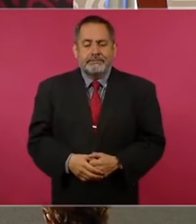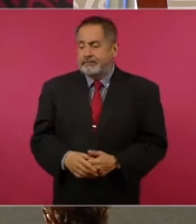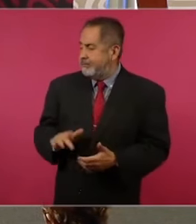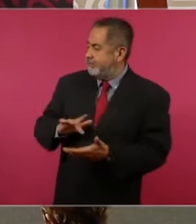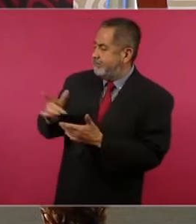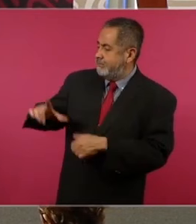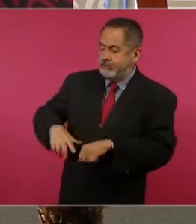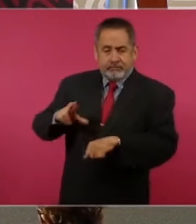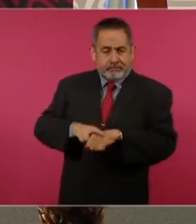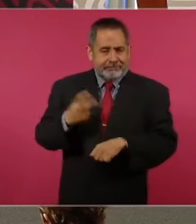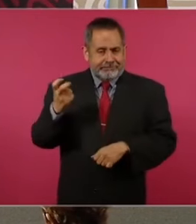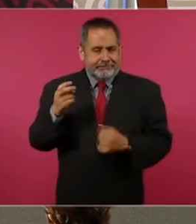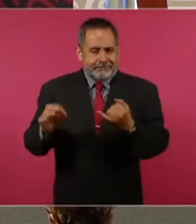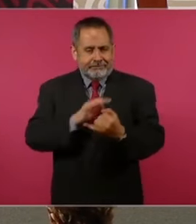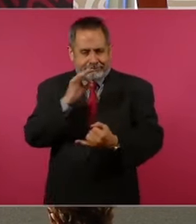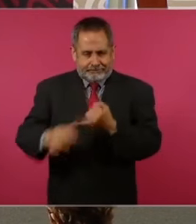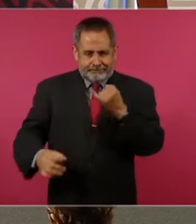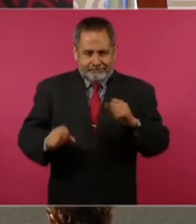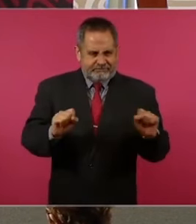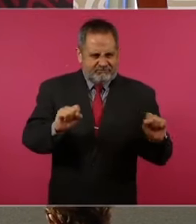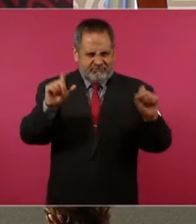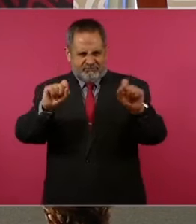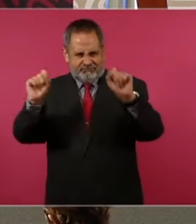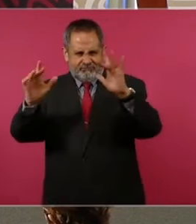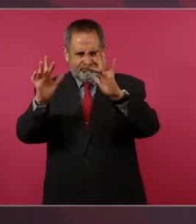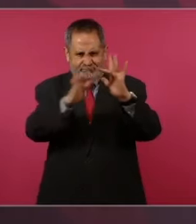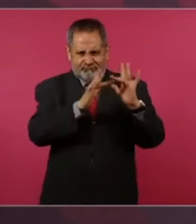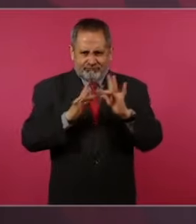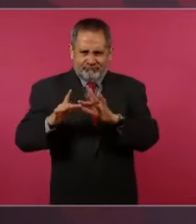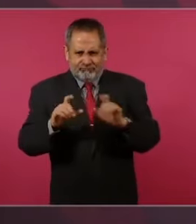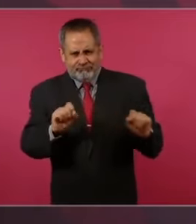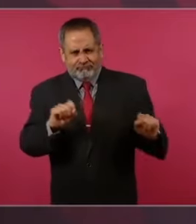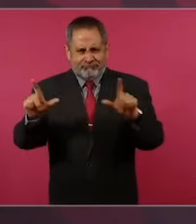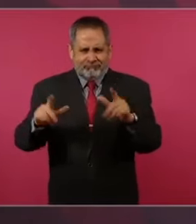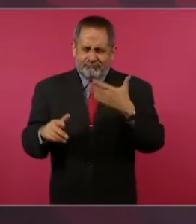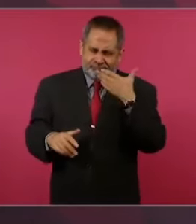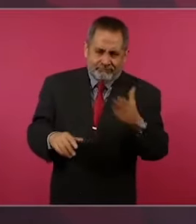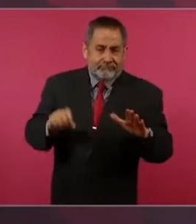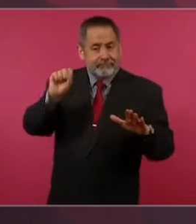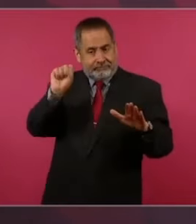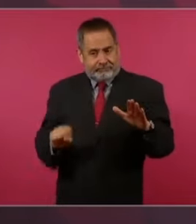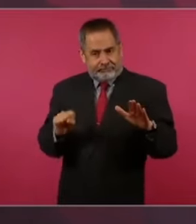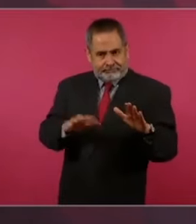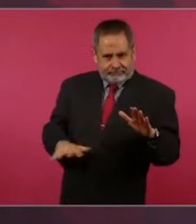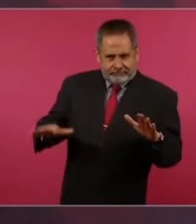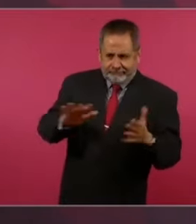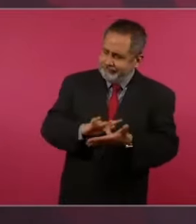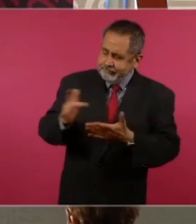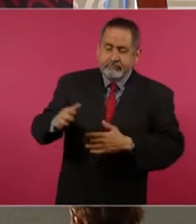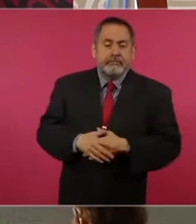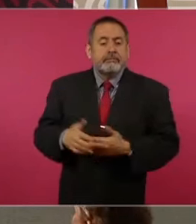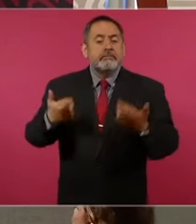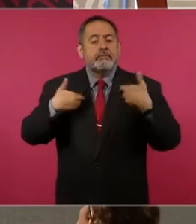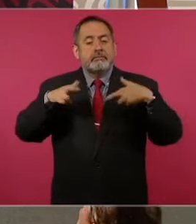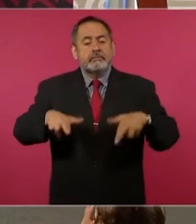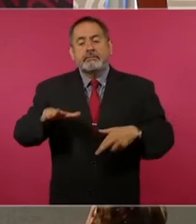esto concluimos los enlaces a los estados del sur. Gracias a todas y a todos, representantes de la Comisión